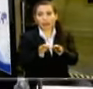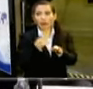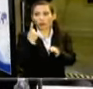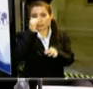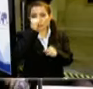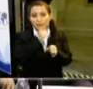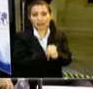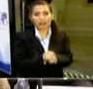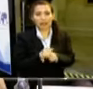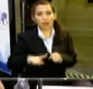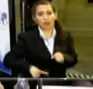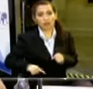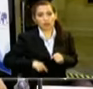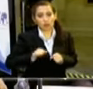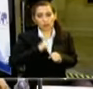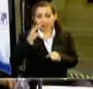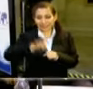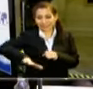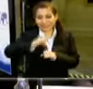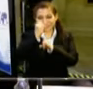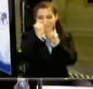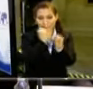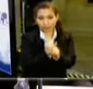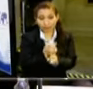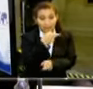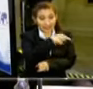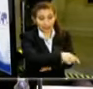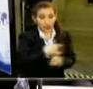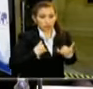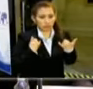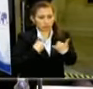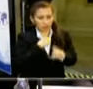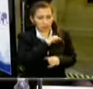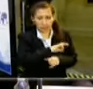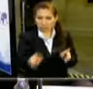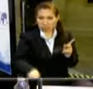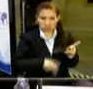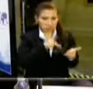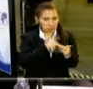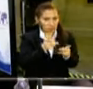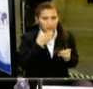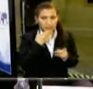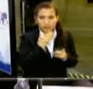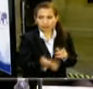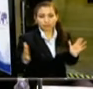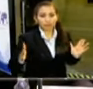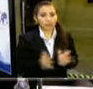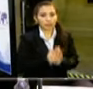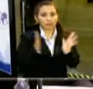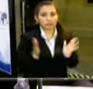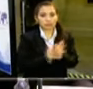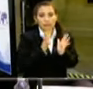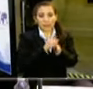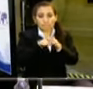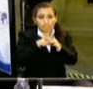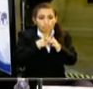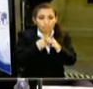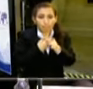Secretaría de Estado en el área internacional. Esos jóvenes pueden perfectamente participar en un